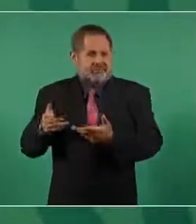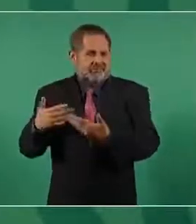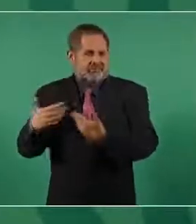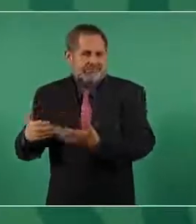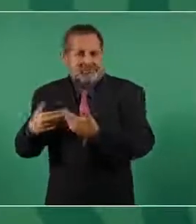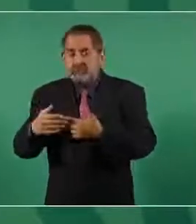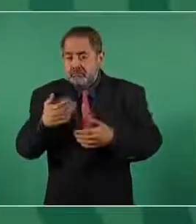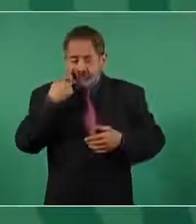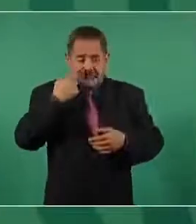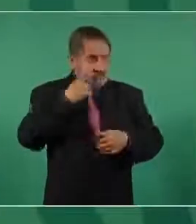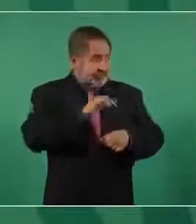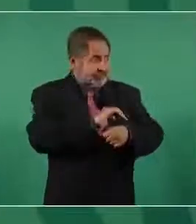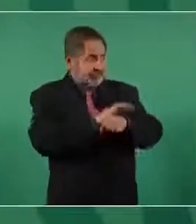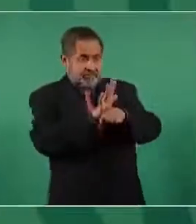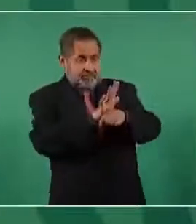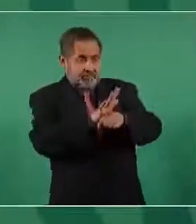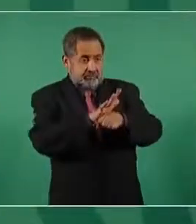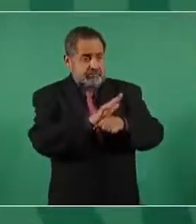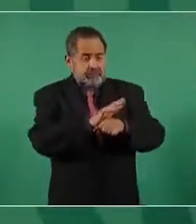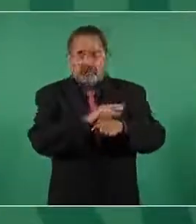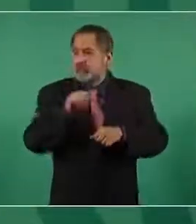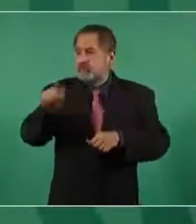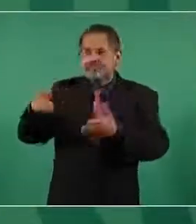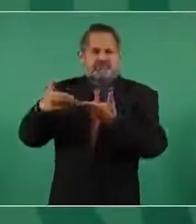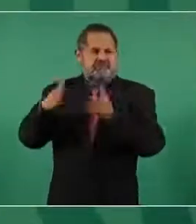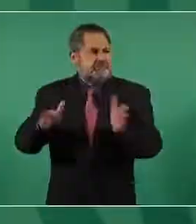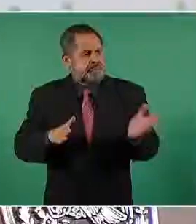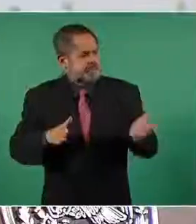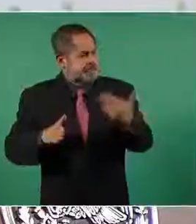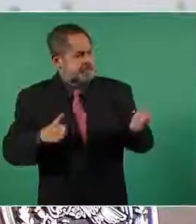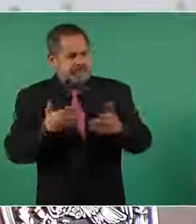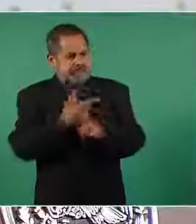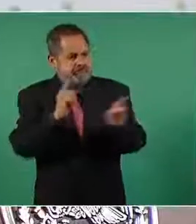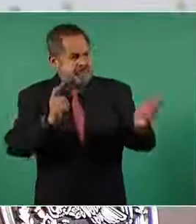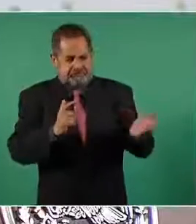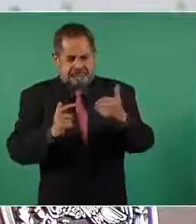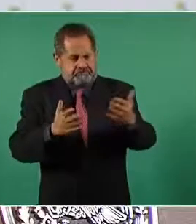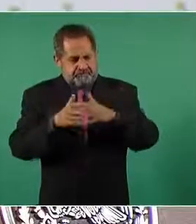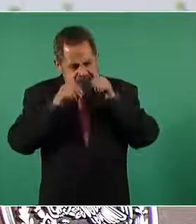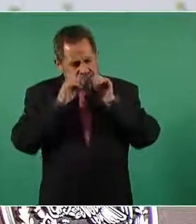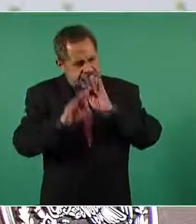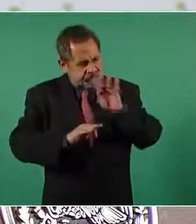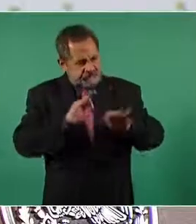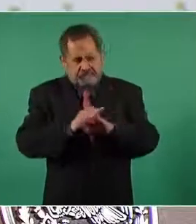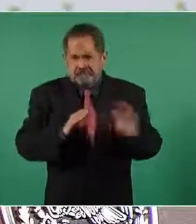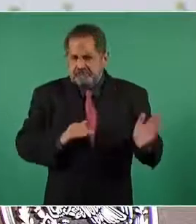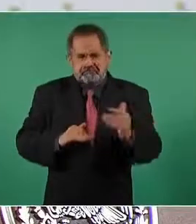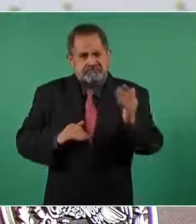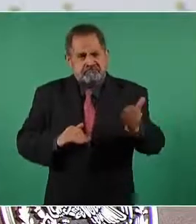pandemia, todos abiertos al público,